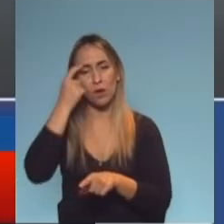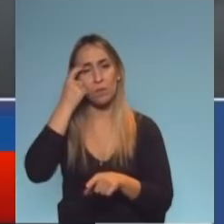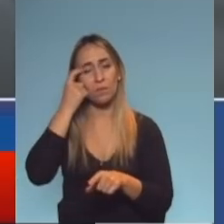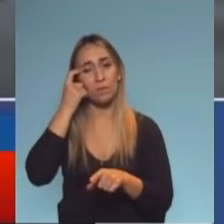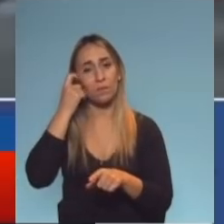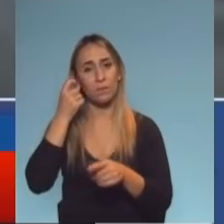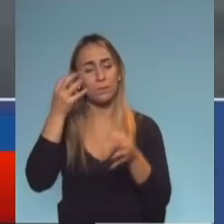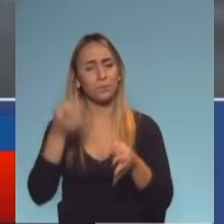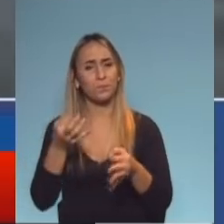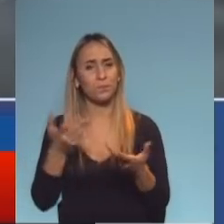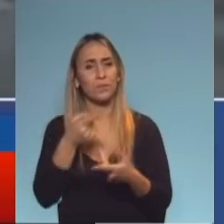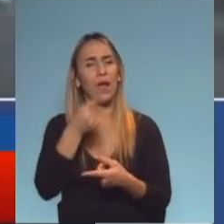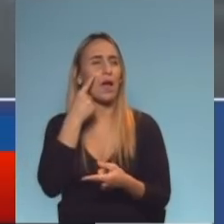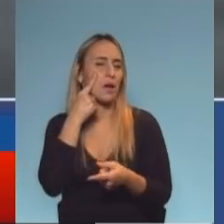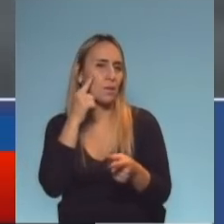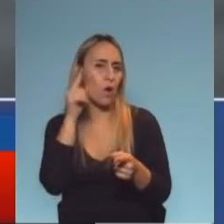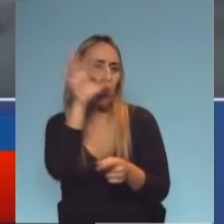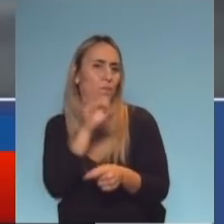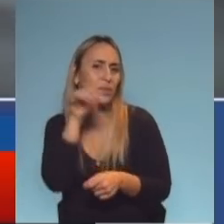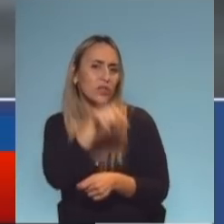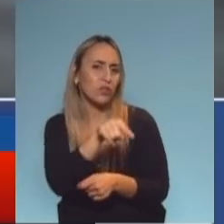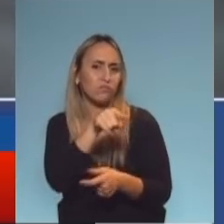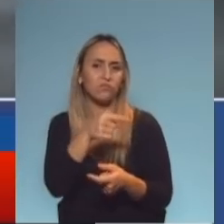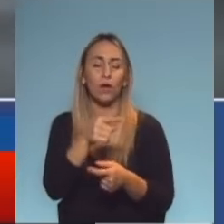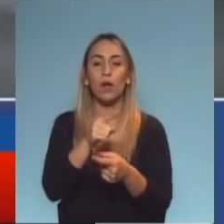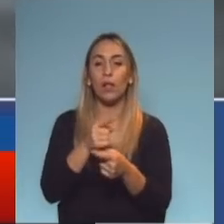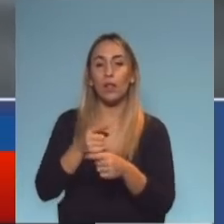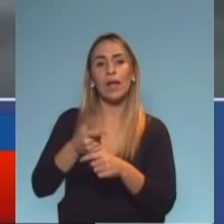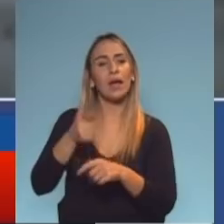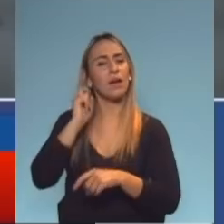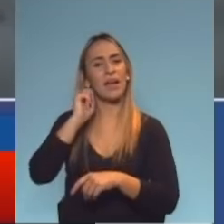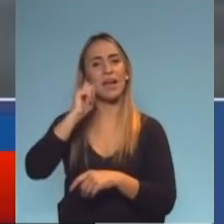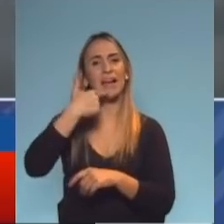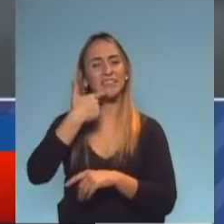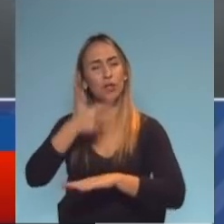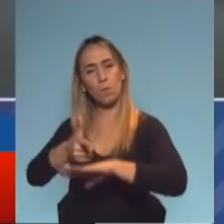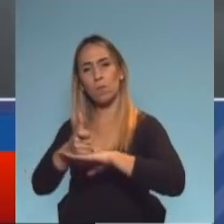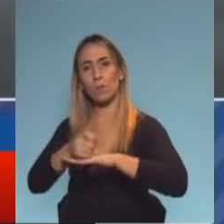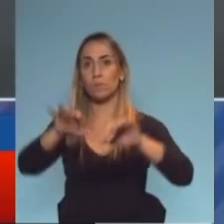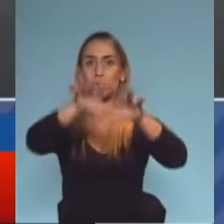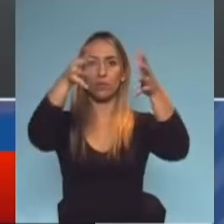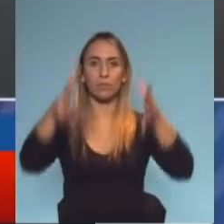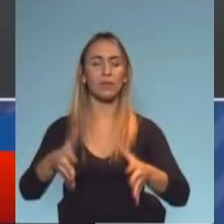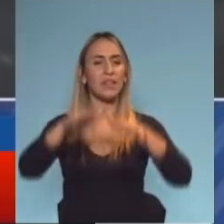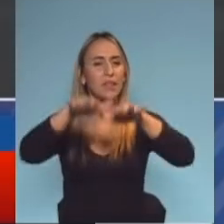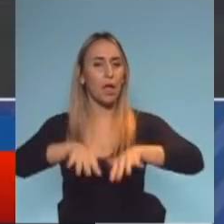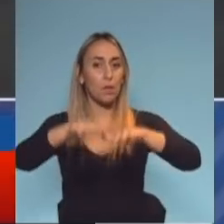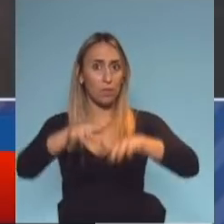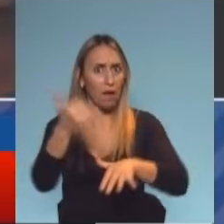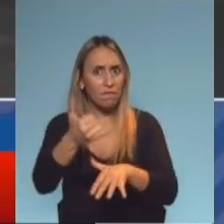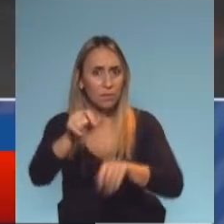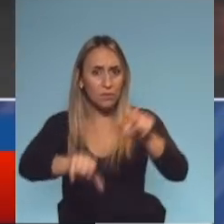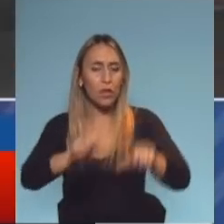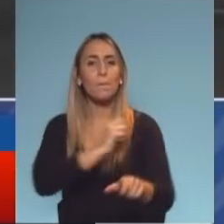de justamente esos gases lacrimógenos que tiraron al interior de la mezquita de Al-Aqsa cuando había fieles